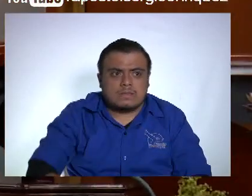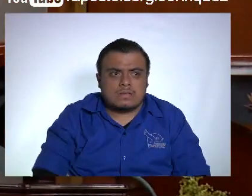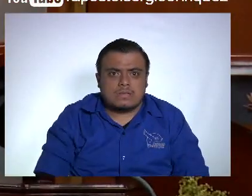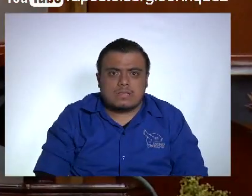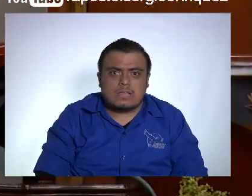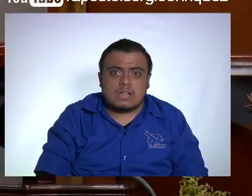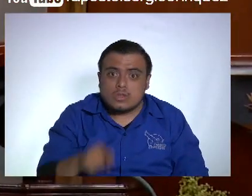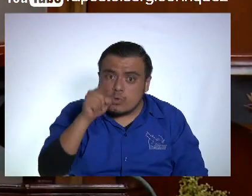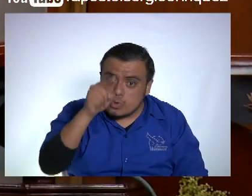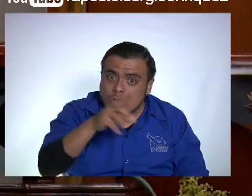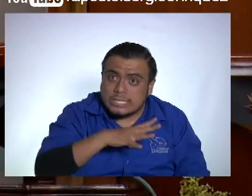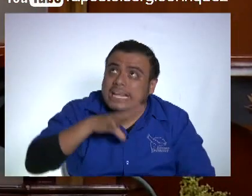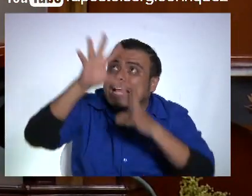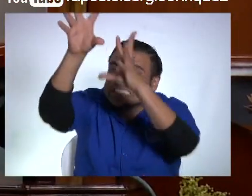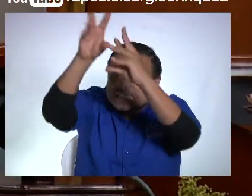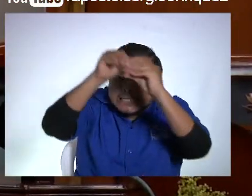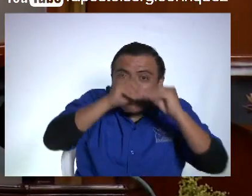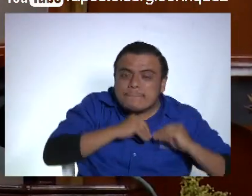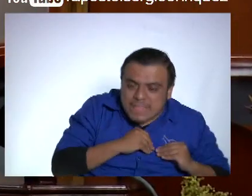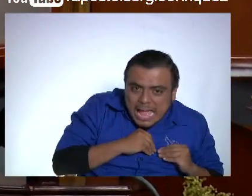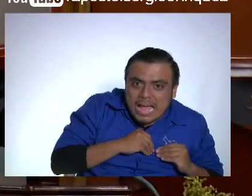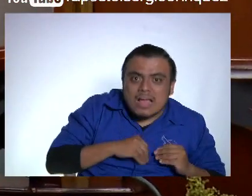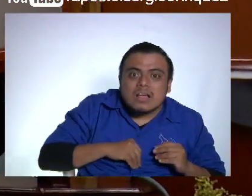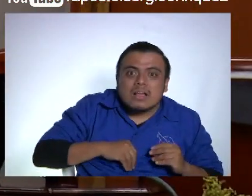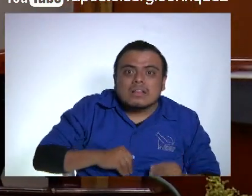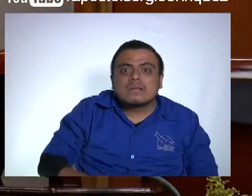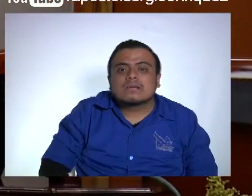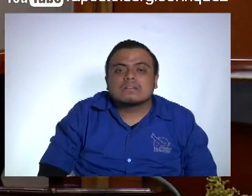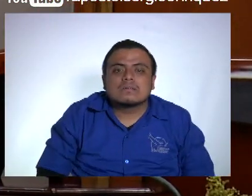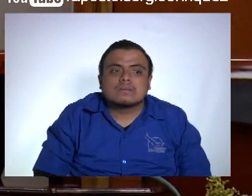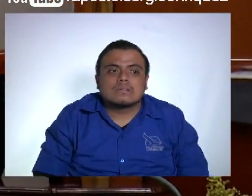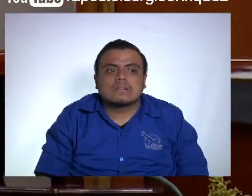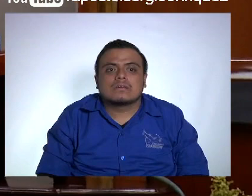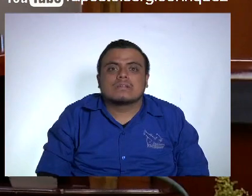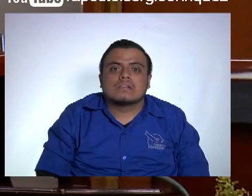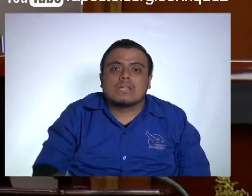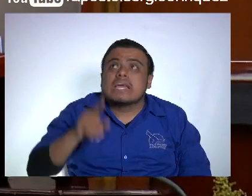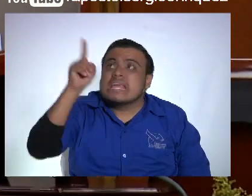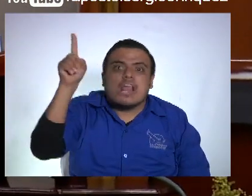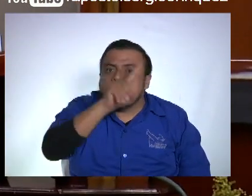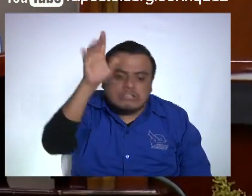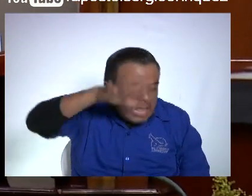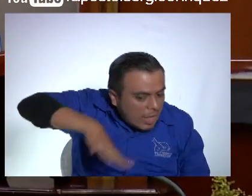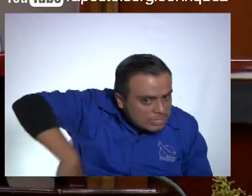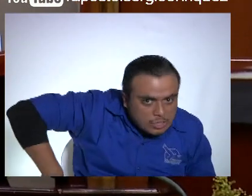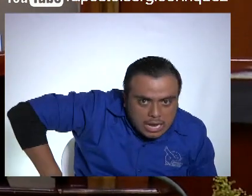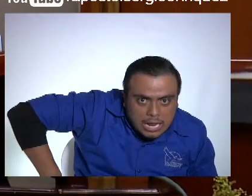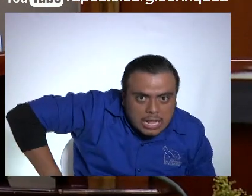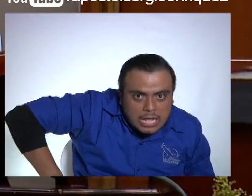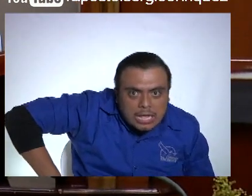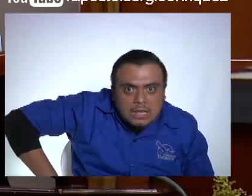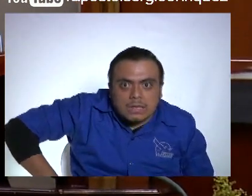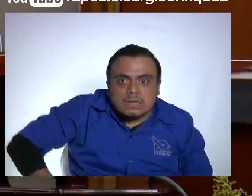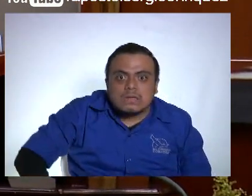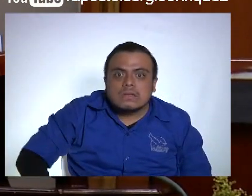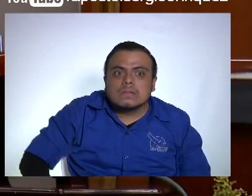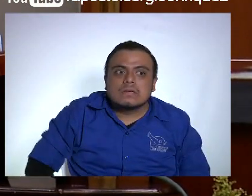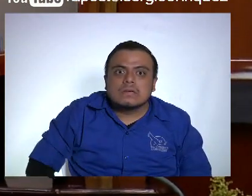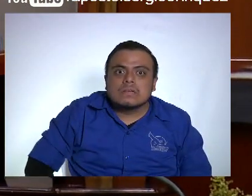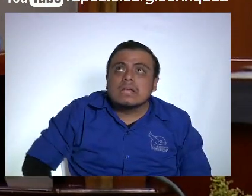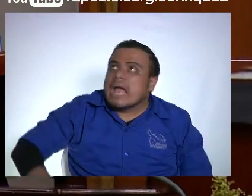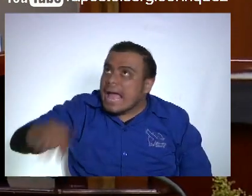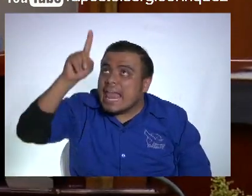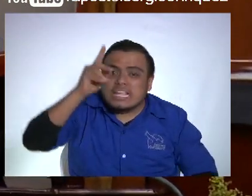Acéptame en tu corazón. Yo no te voy a defraudar, te dice el Señor. Yo no soy humano para defraudarte. Yo soy